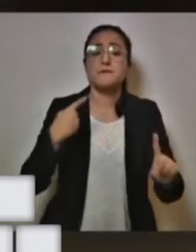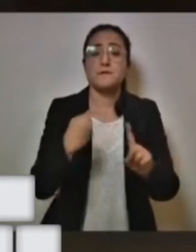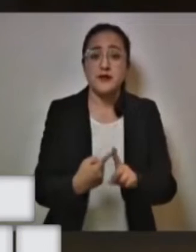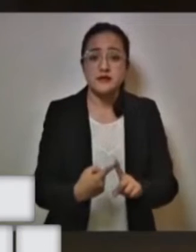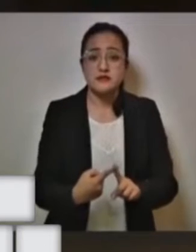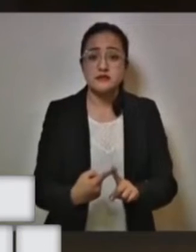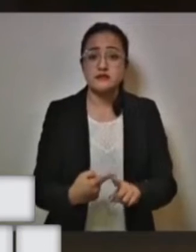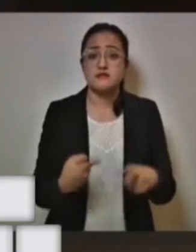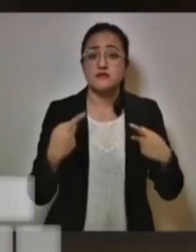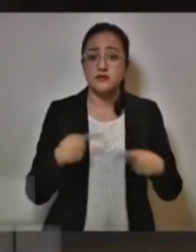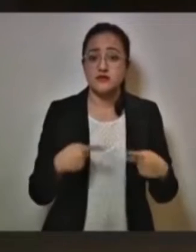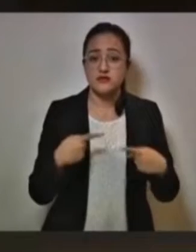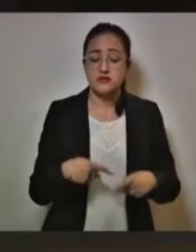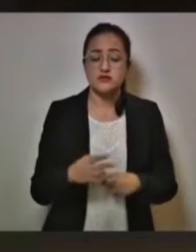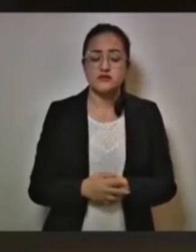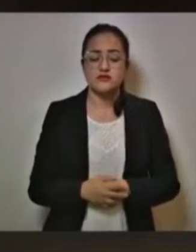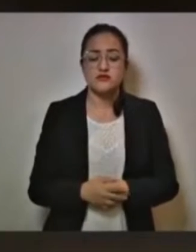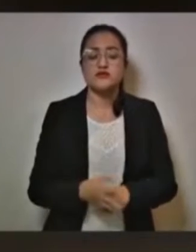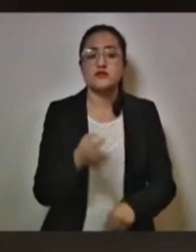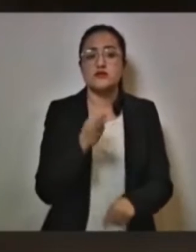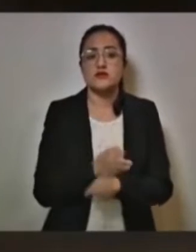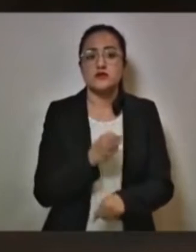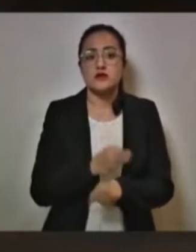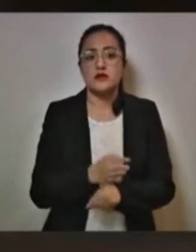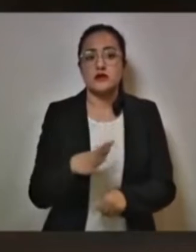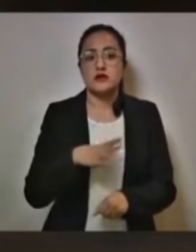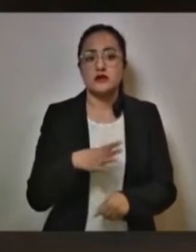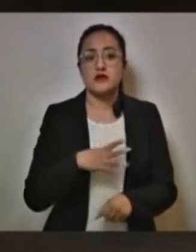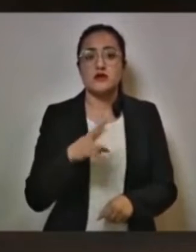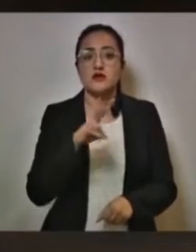más. Hay en este momento